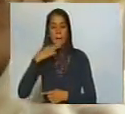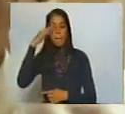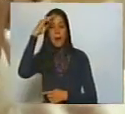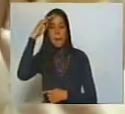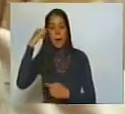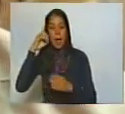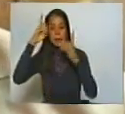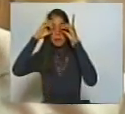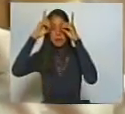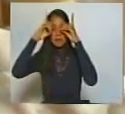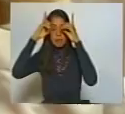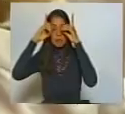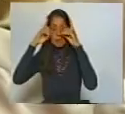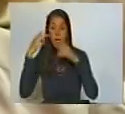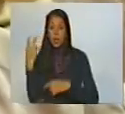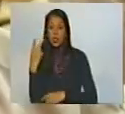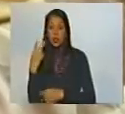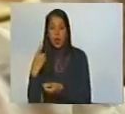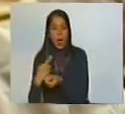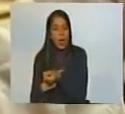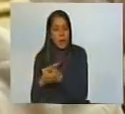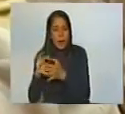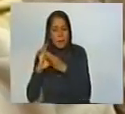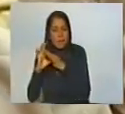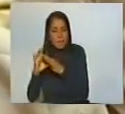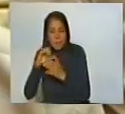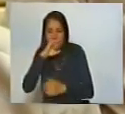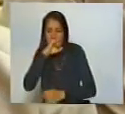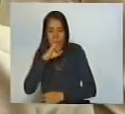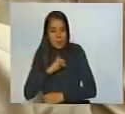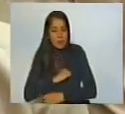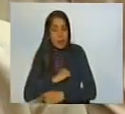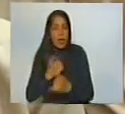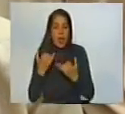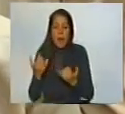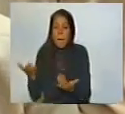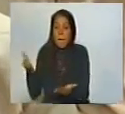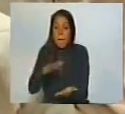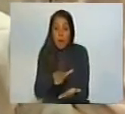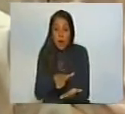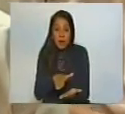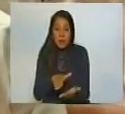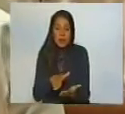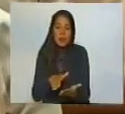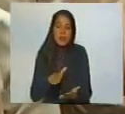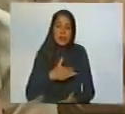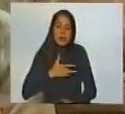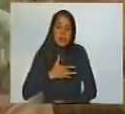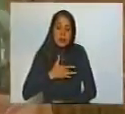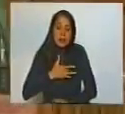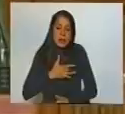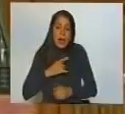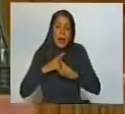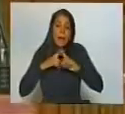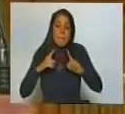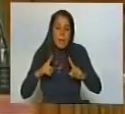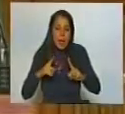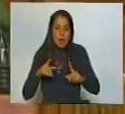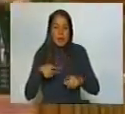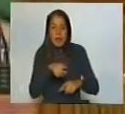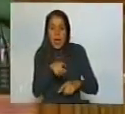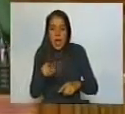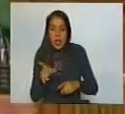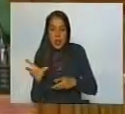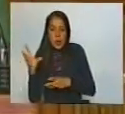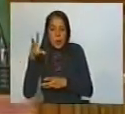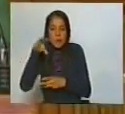Dos de mis hermanos más queridos que ya no están, pero sí están, porque esto no es un lugar común.